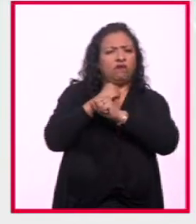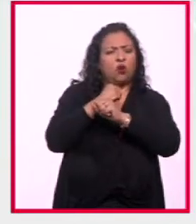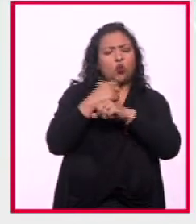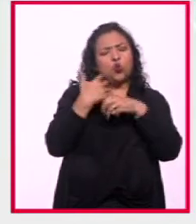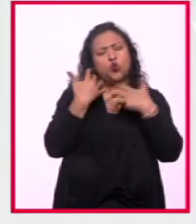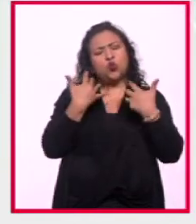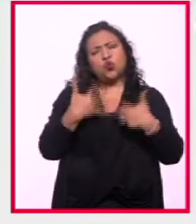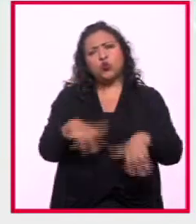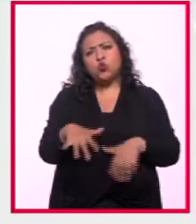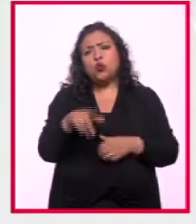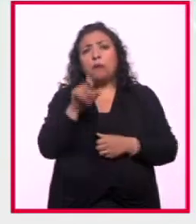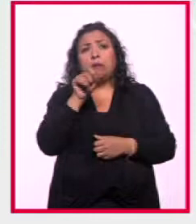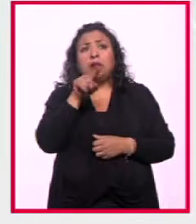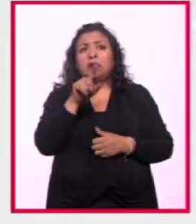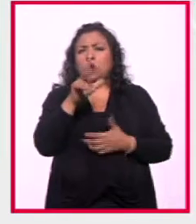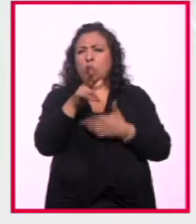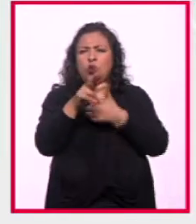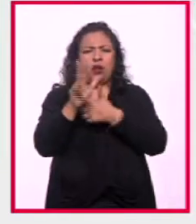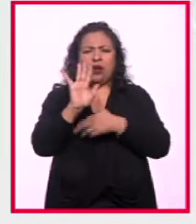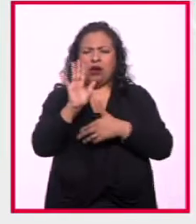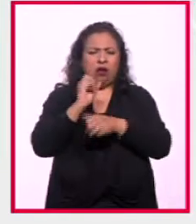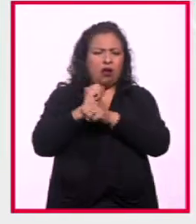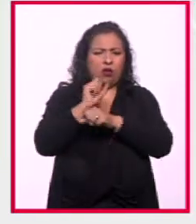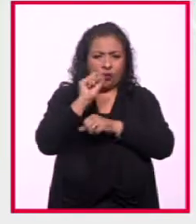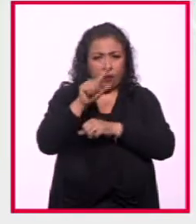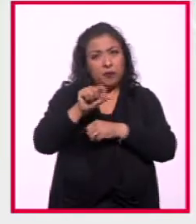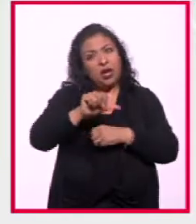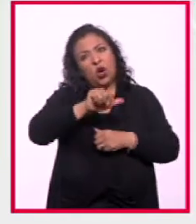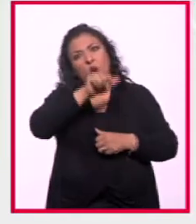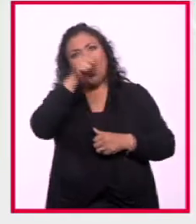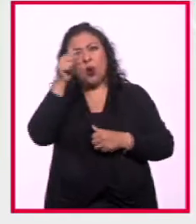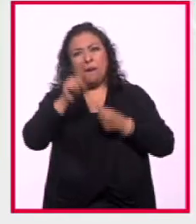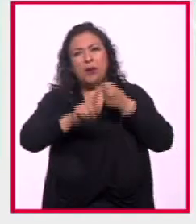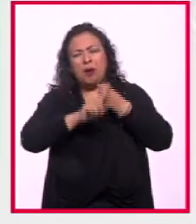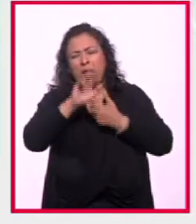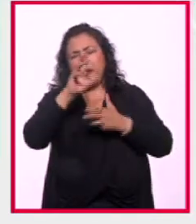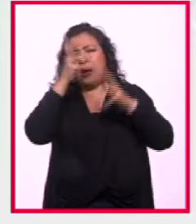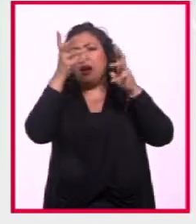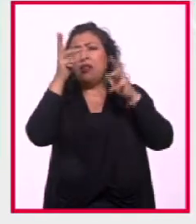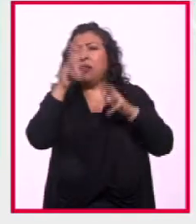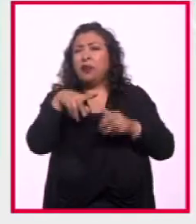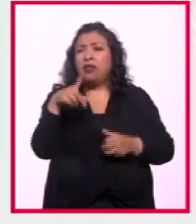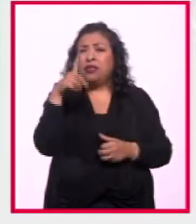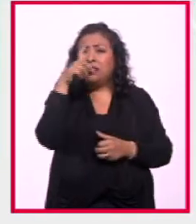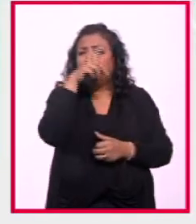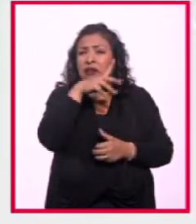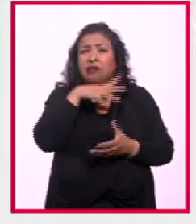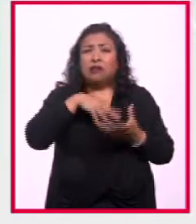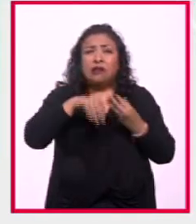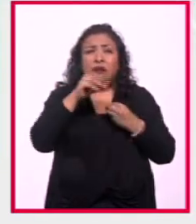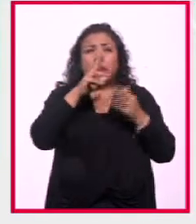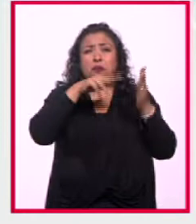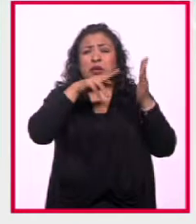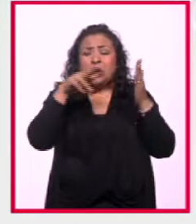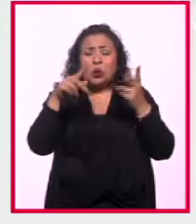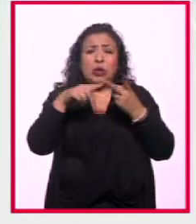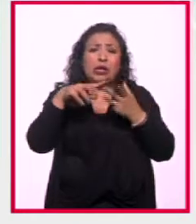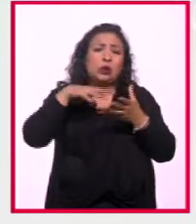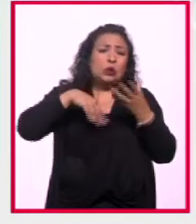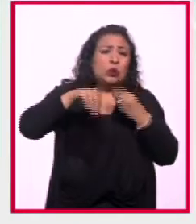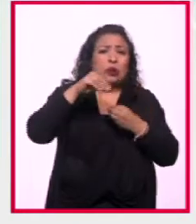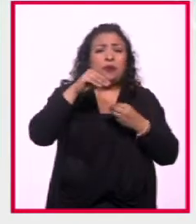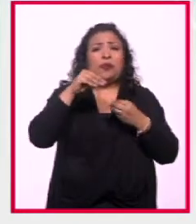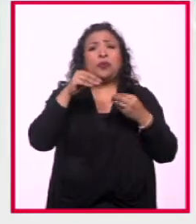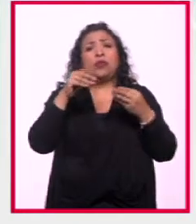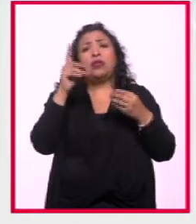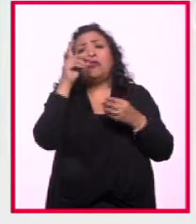y no nada más al huracán también al otro al que hace difícil conseguir pintura al que hace difícil